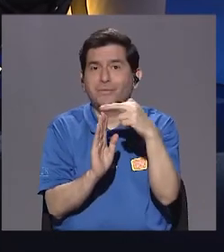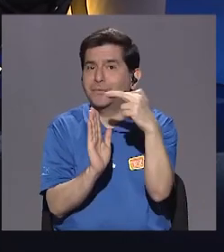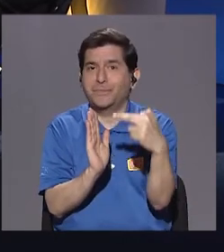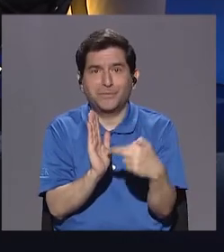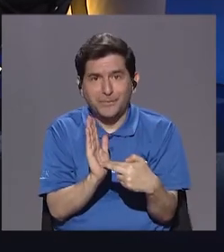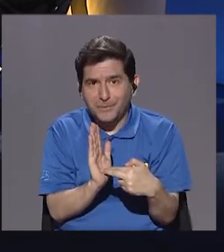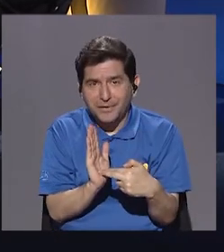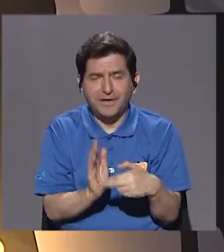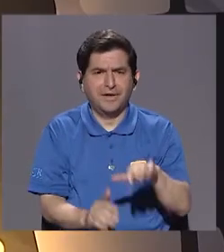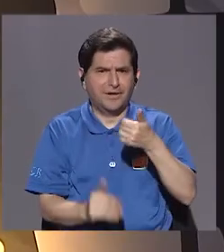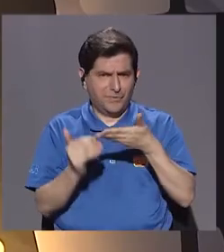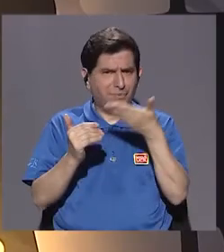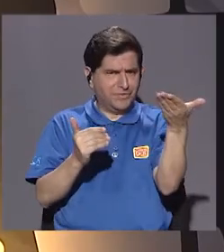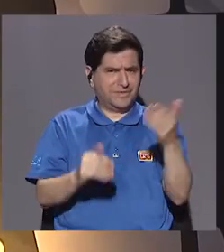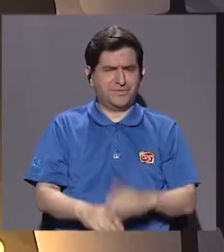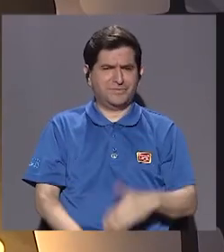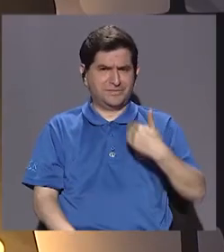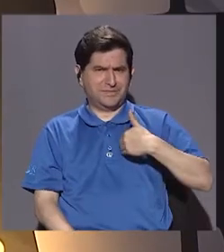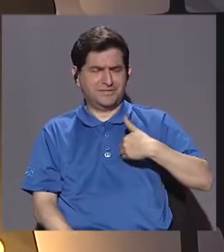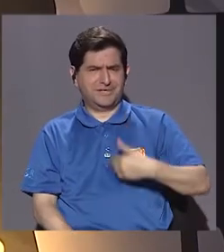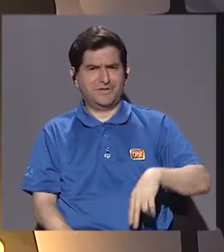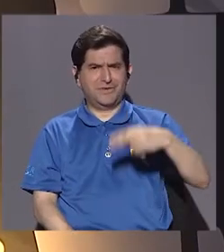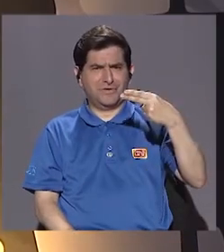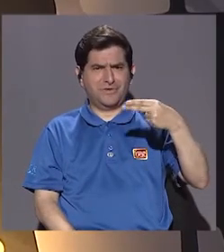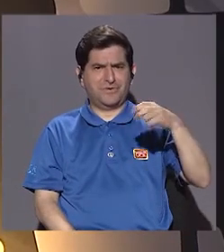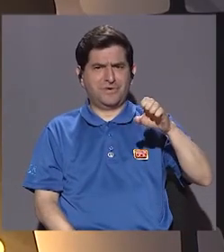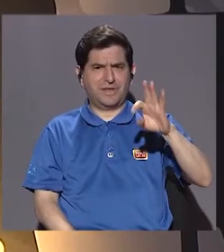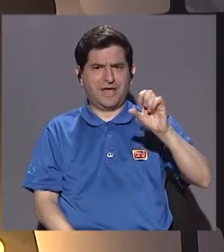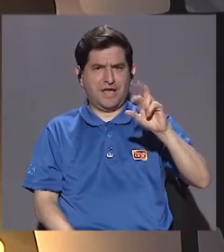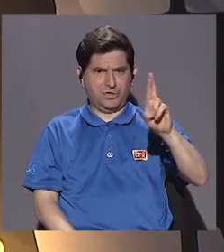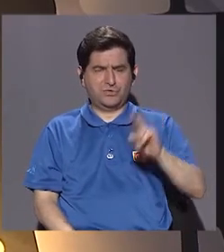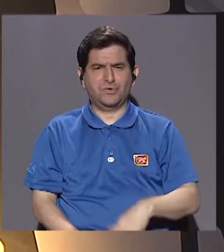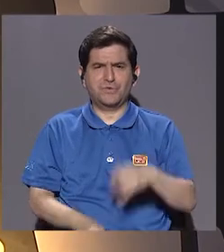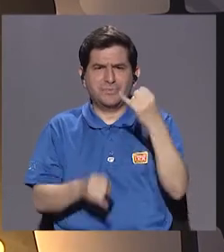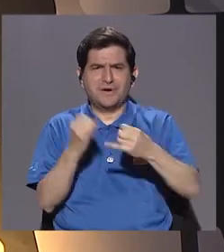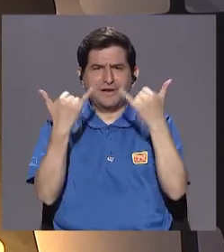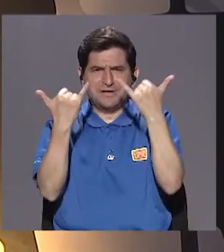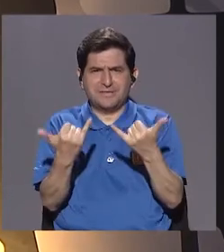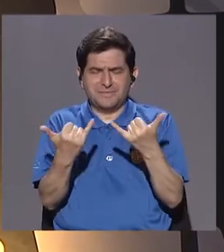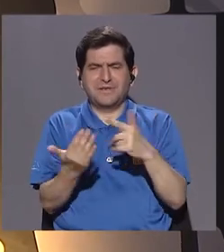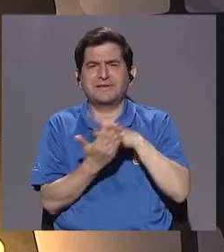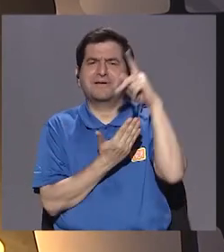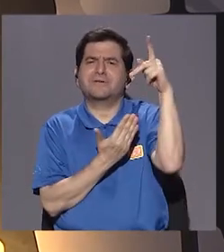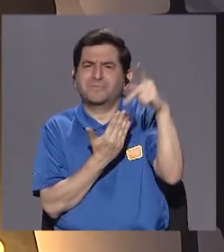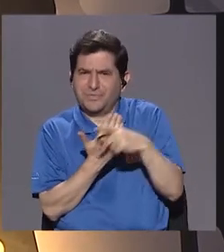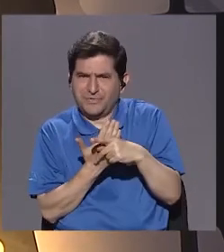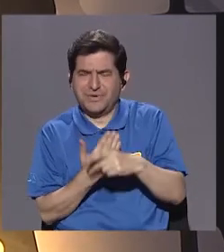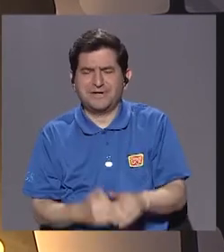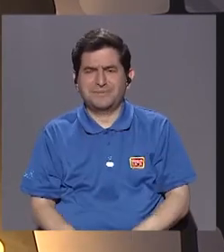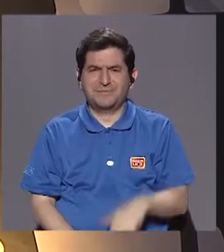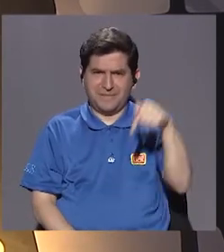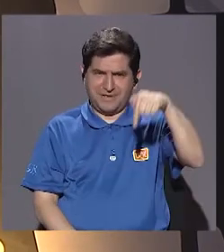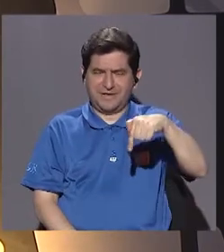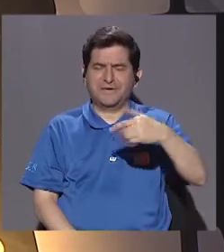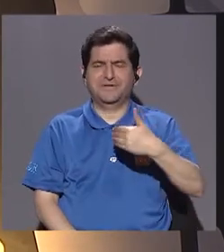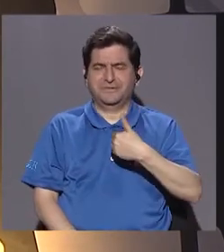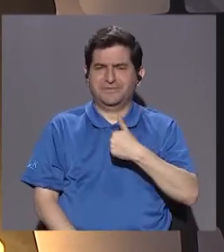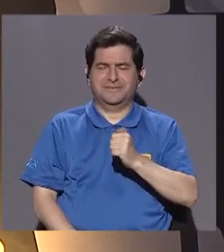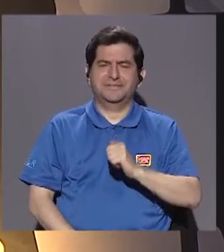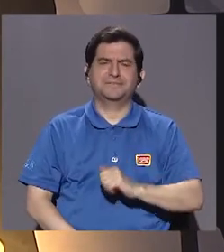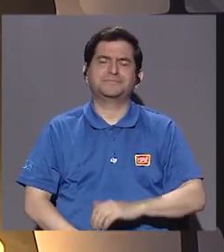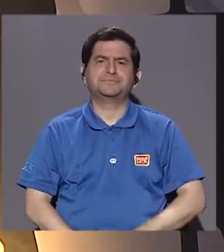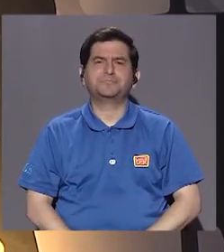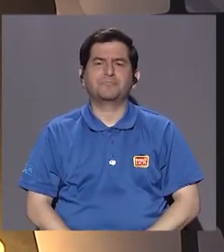reglas otra cosa don héctor ya para ir cerrando nuestro programa de hoy